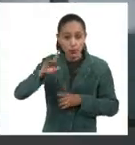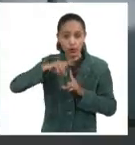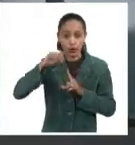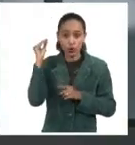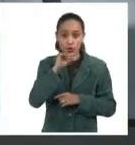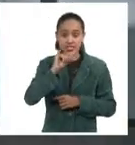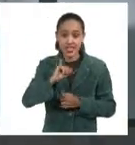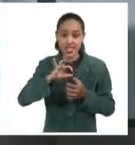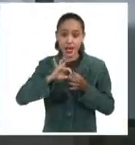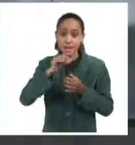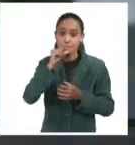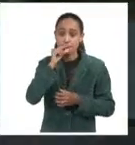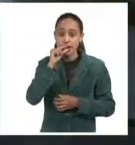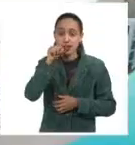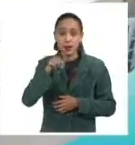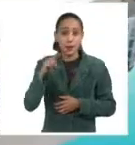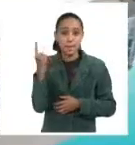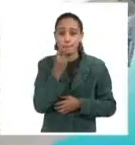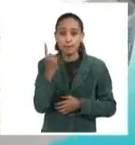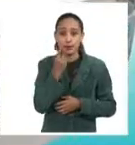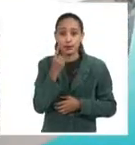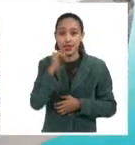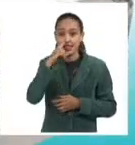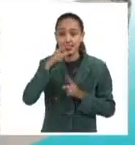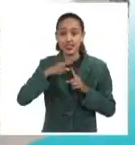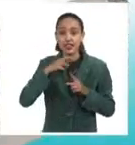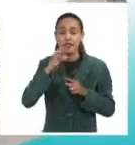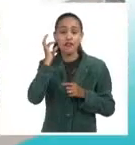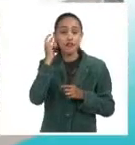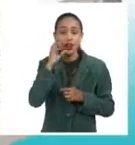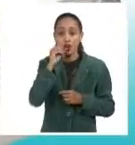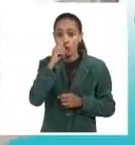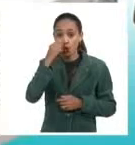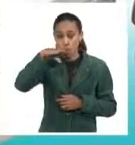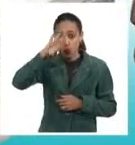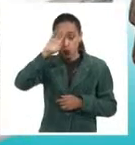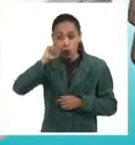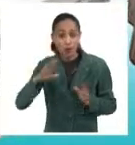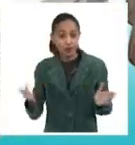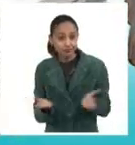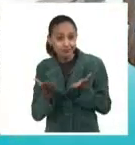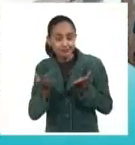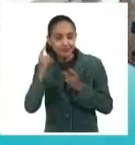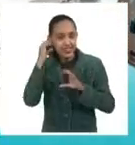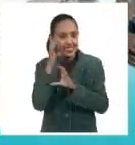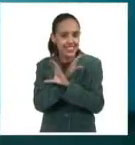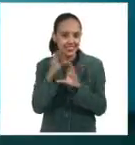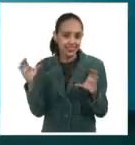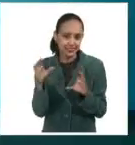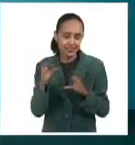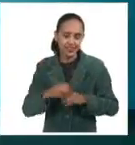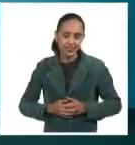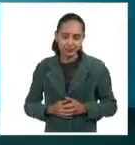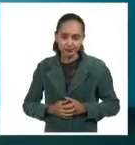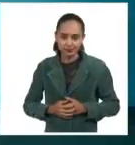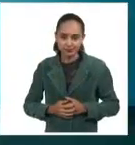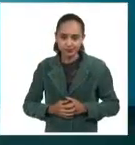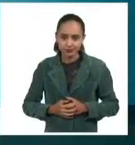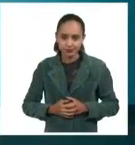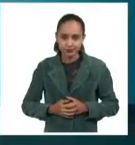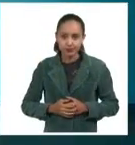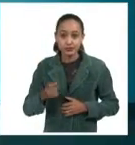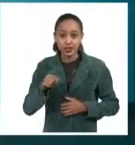con este enclave, el primer interferón en Cuba, un impulso a la pujante rama científica de los interferones, solo al